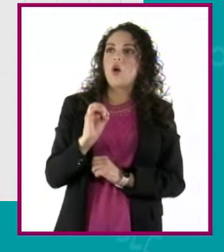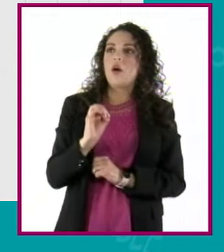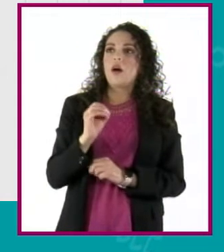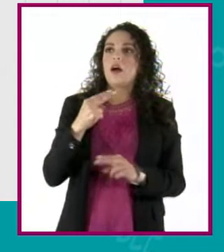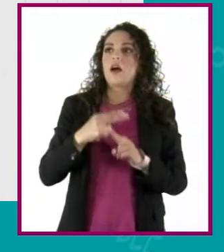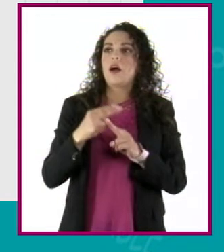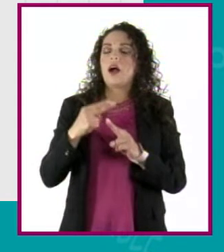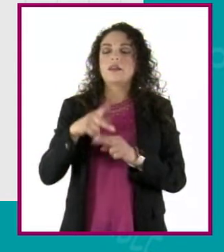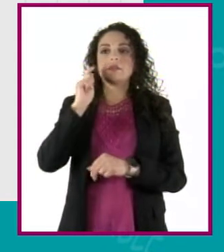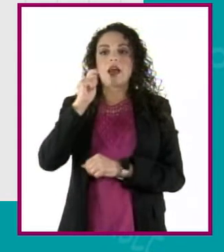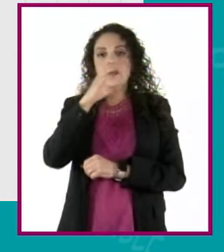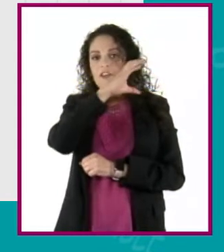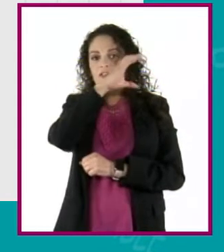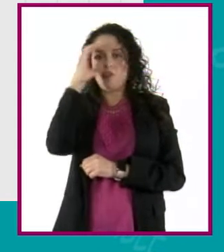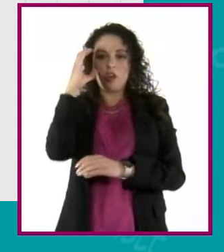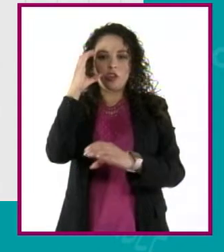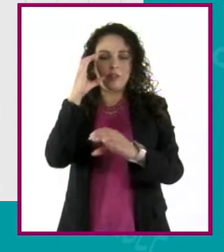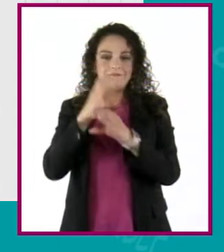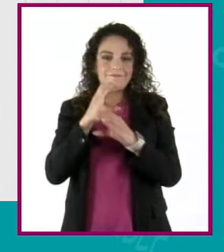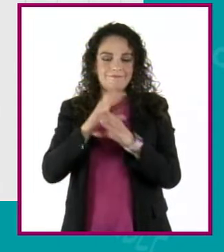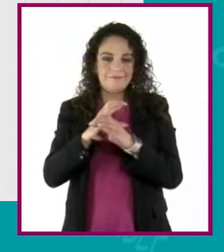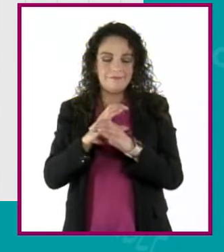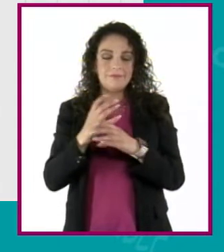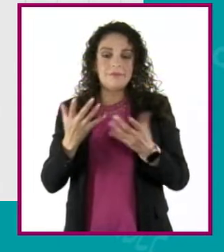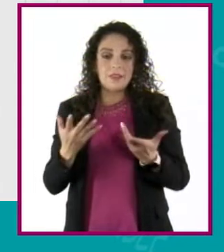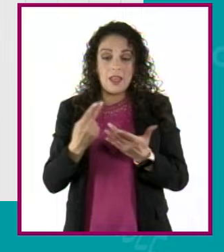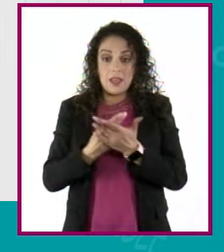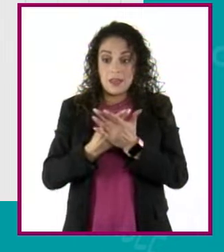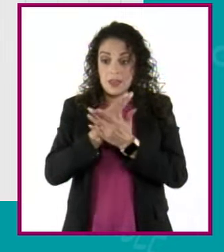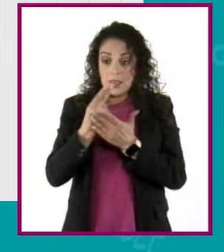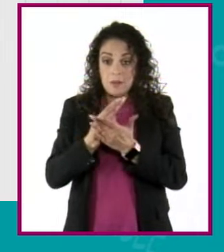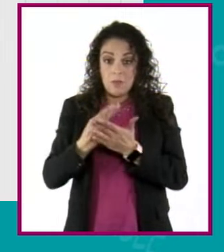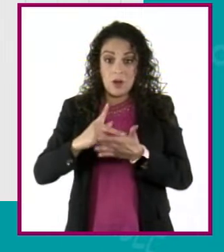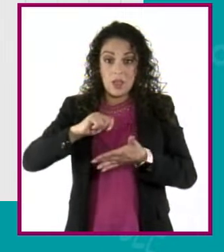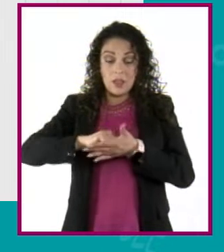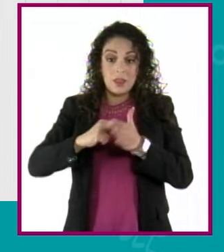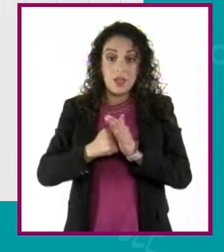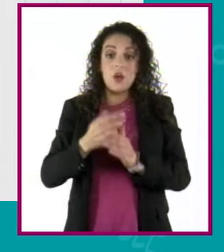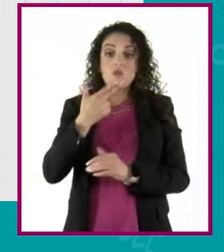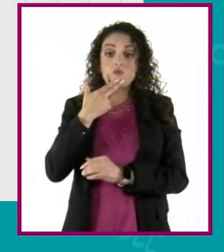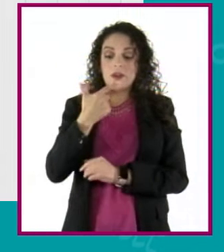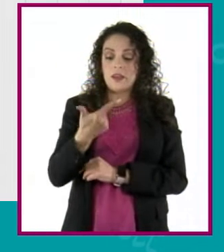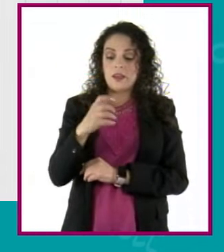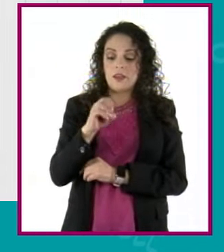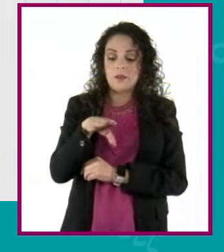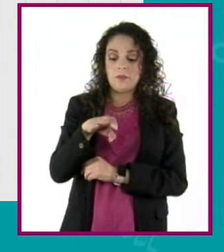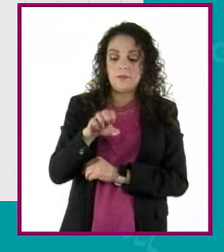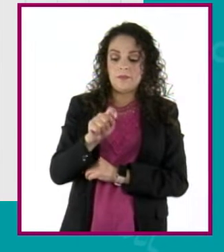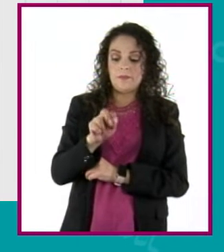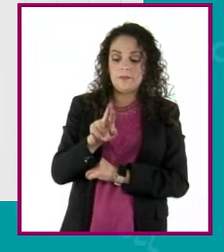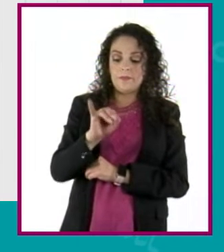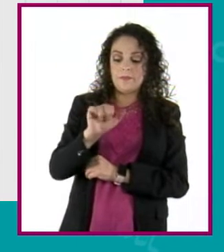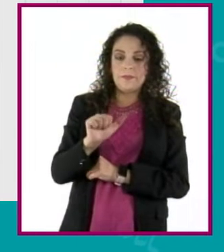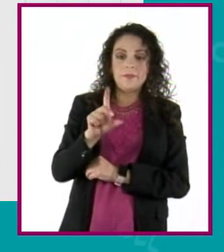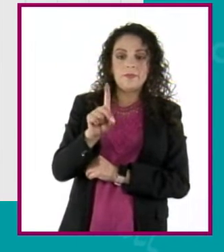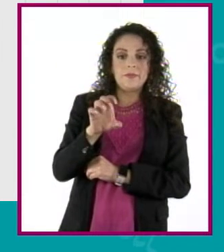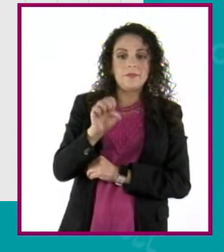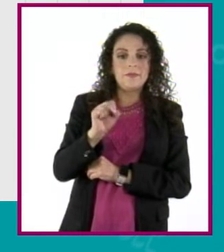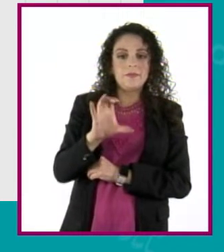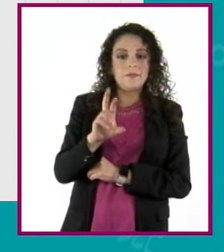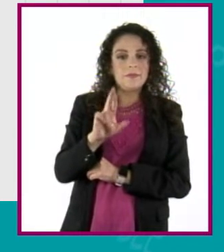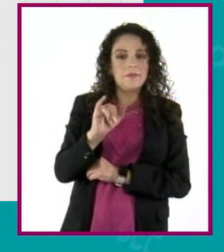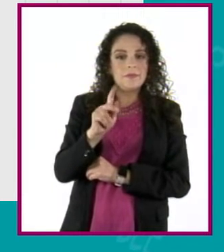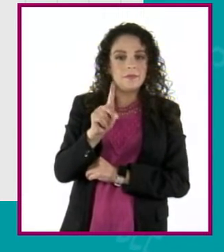la fotografía, pero el dibujo técnico utiliza la geometría descriptiva y las proyecciones